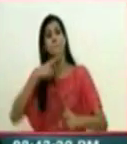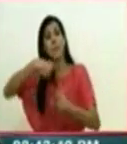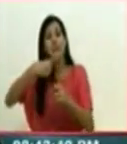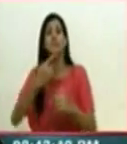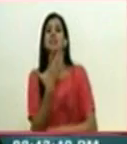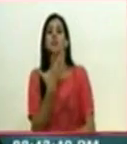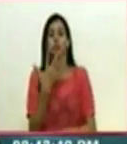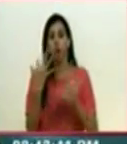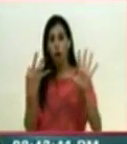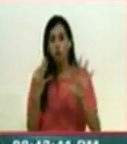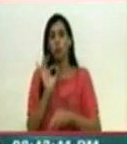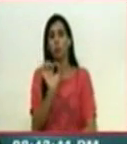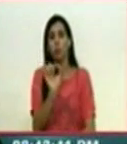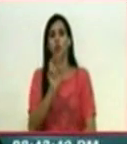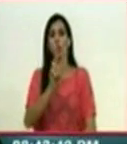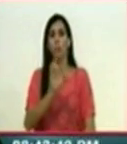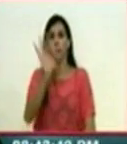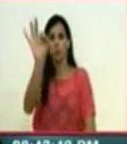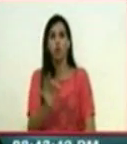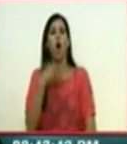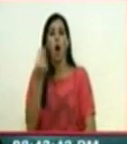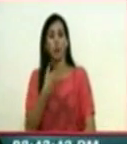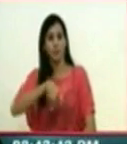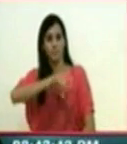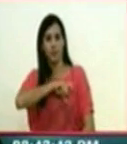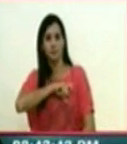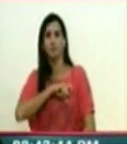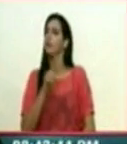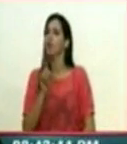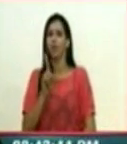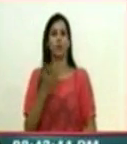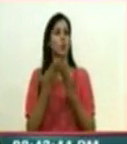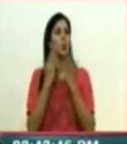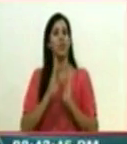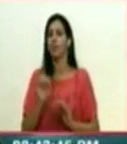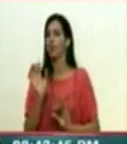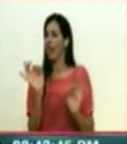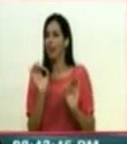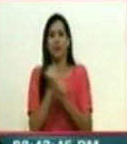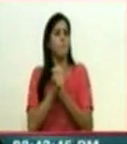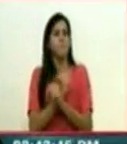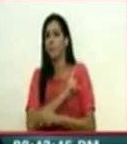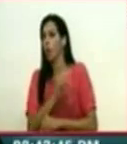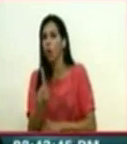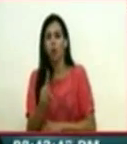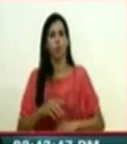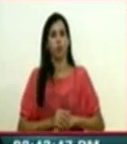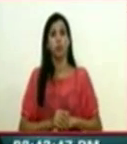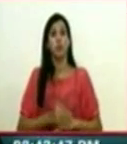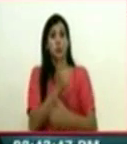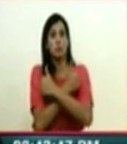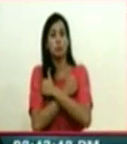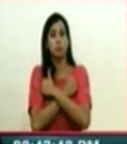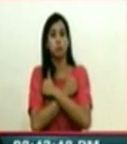el 58.2% de los jóvenes españoles no están estudiando ni trabajando, y que el desempleo